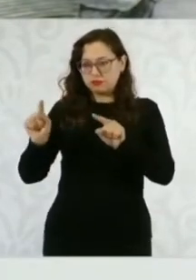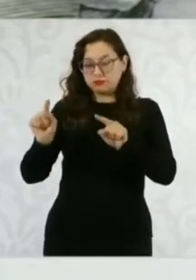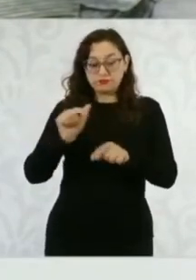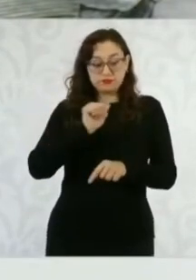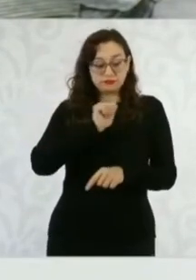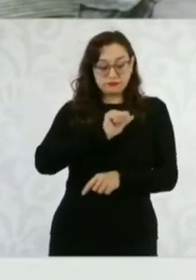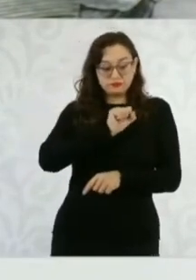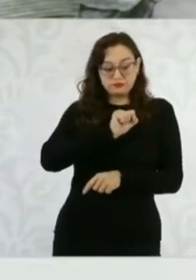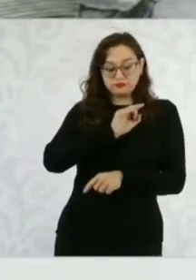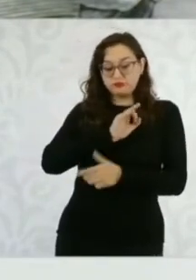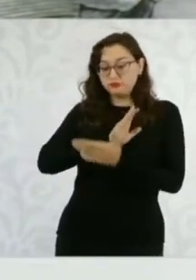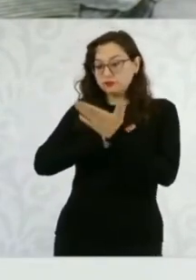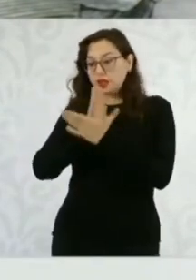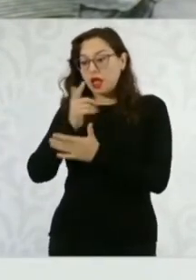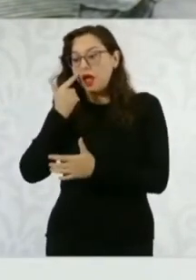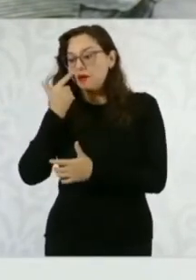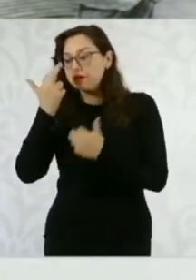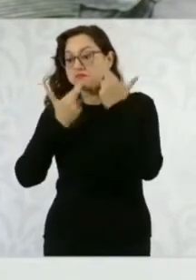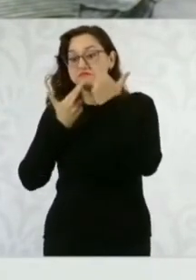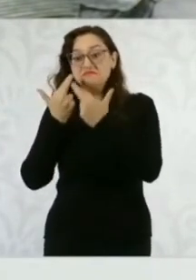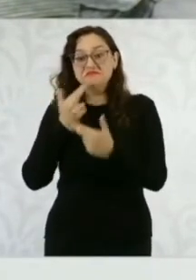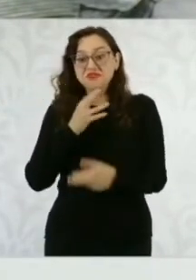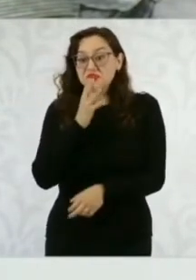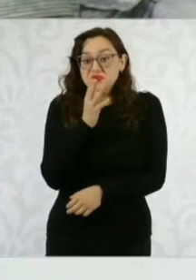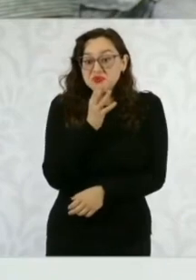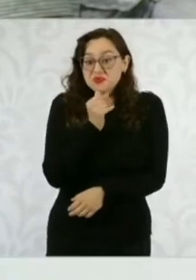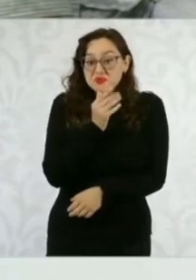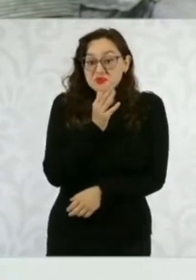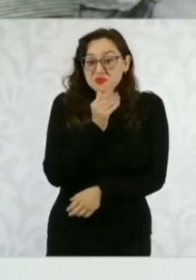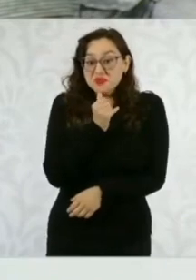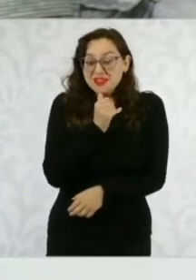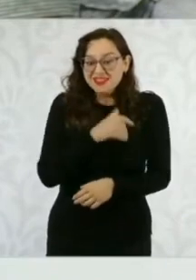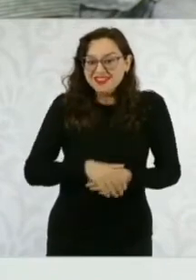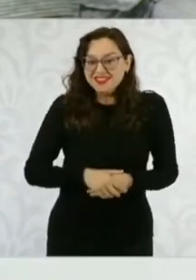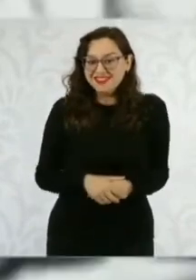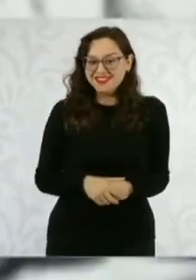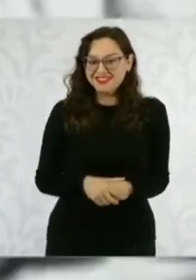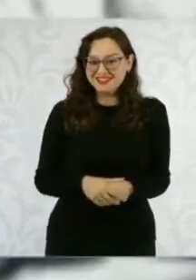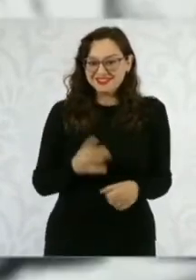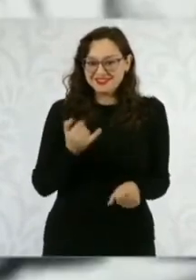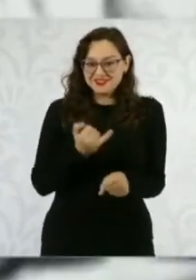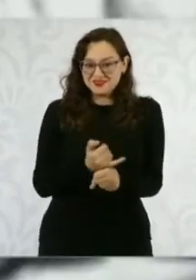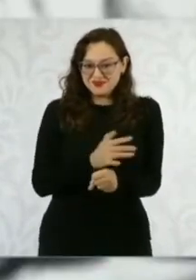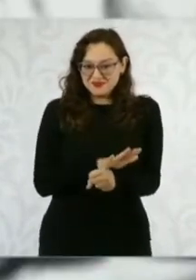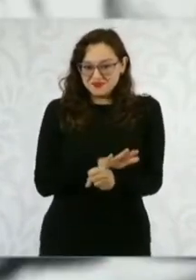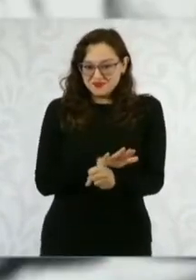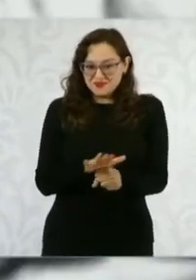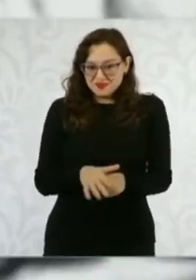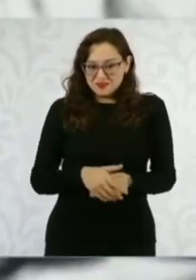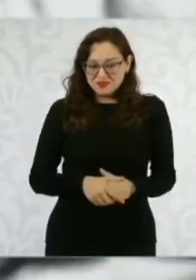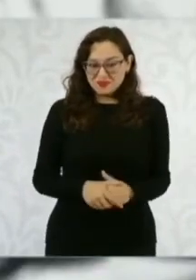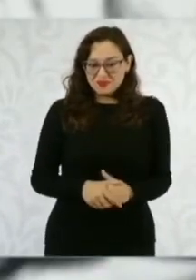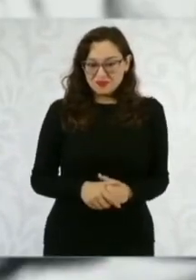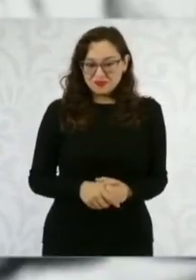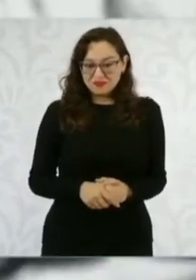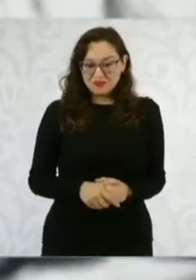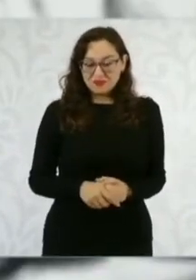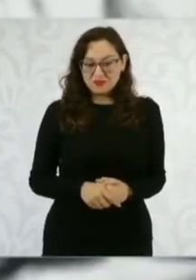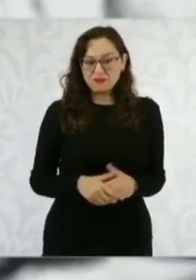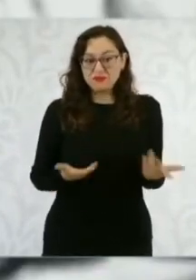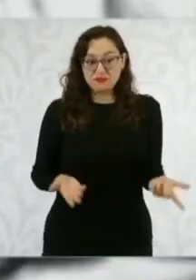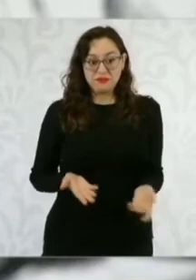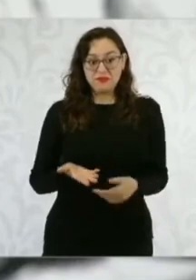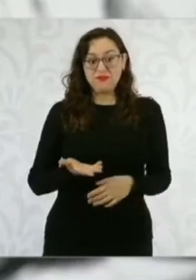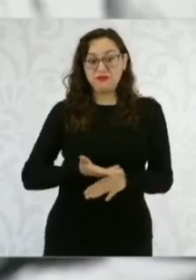Imagínense que obligaron a Carlos Martínez, el anterior director del Infonavit, a que se amparara por una